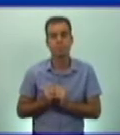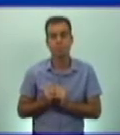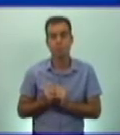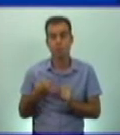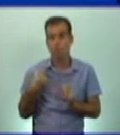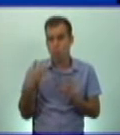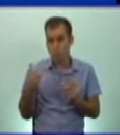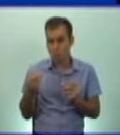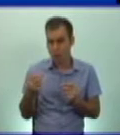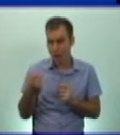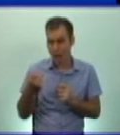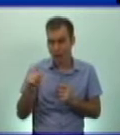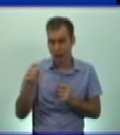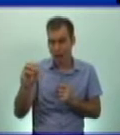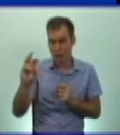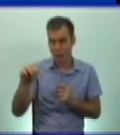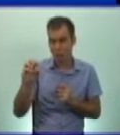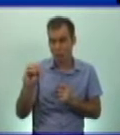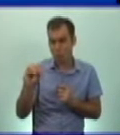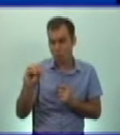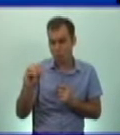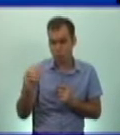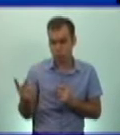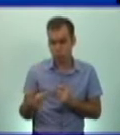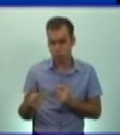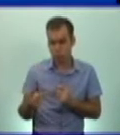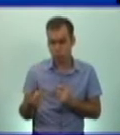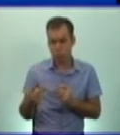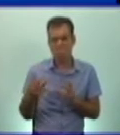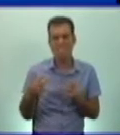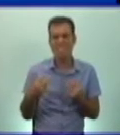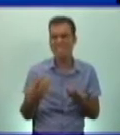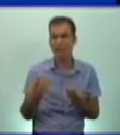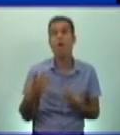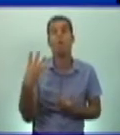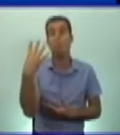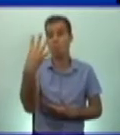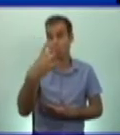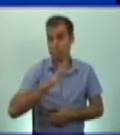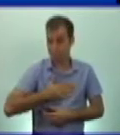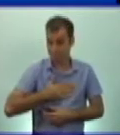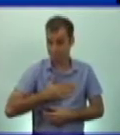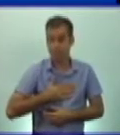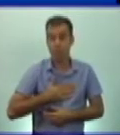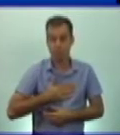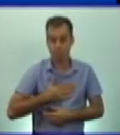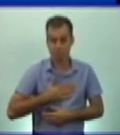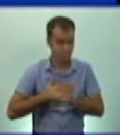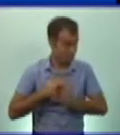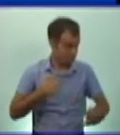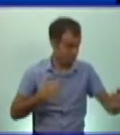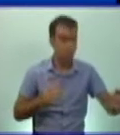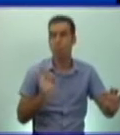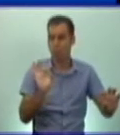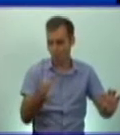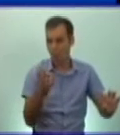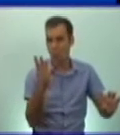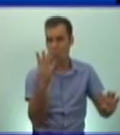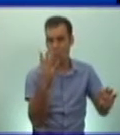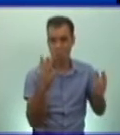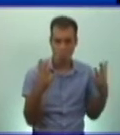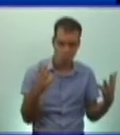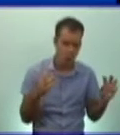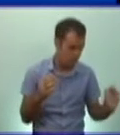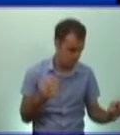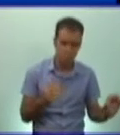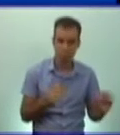cantidad de átomos, ¿cuántos átomos tengo de hidrógeno en los reaccionantes? 4. Y en los productos ya vimos que tenía 4. Vamos a la molécula